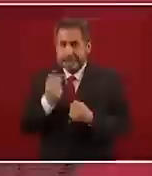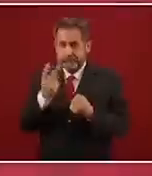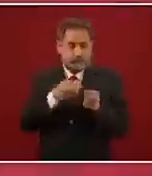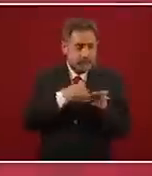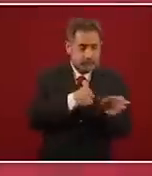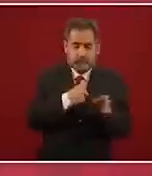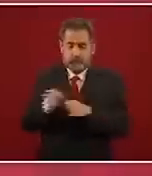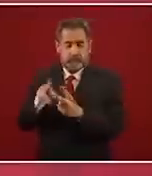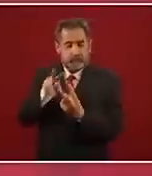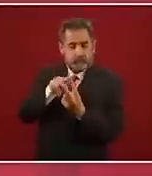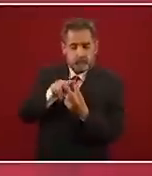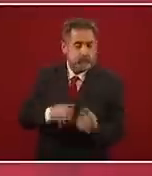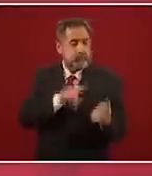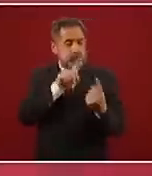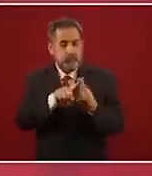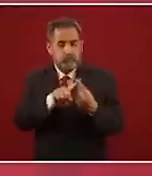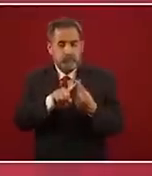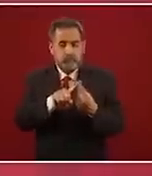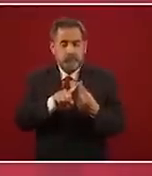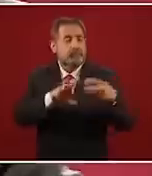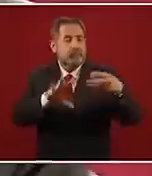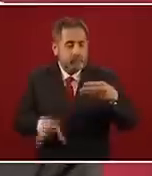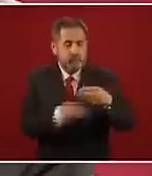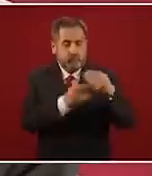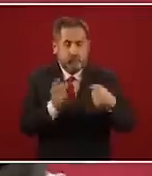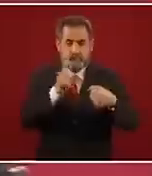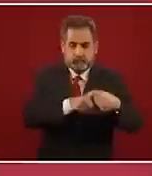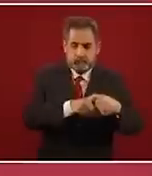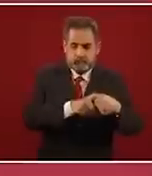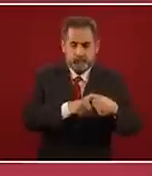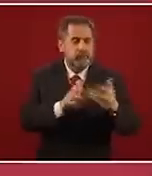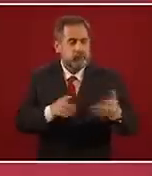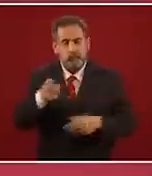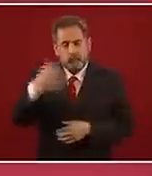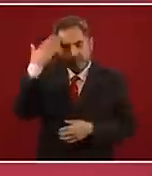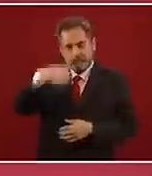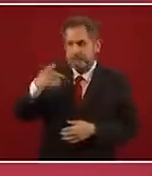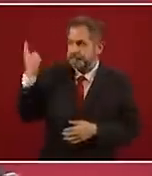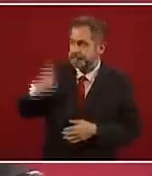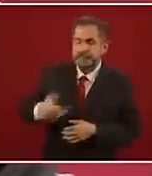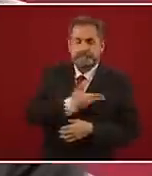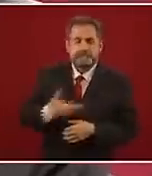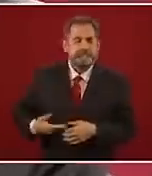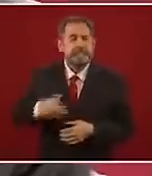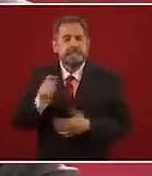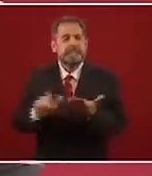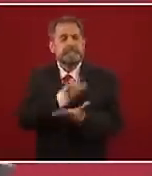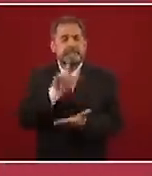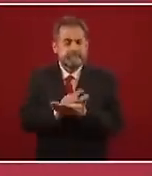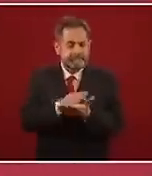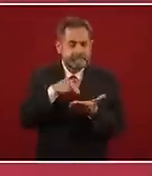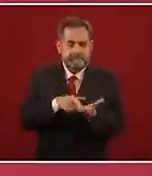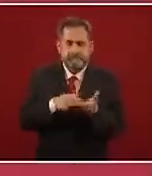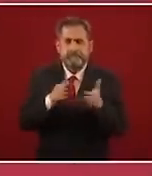formas. Una es la adhesión, porque ustedes saben que la instrucción que tuvimos del señor presidente es que la ley se